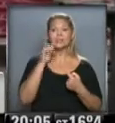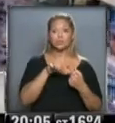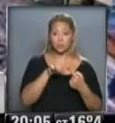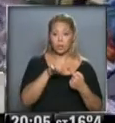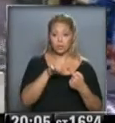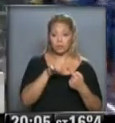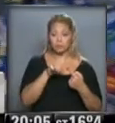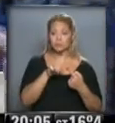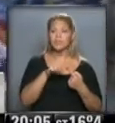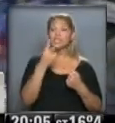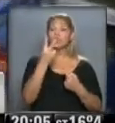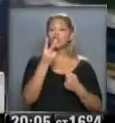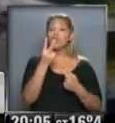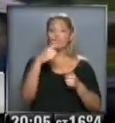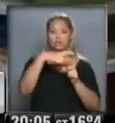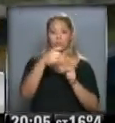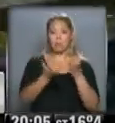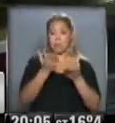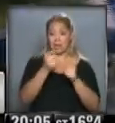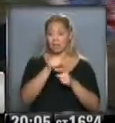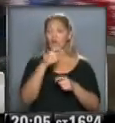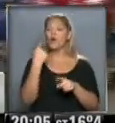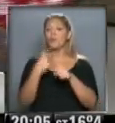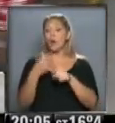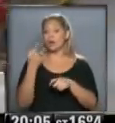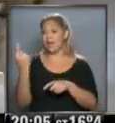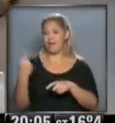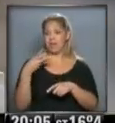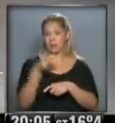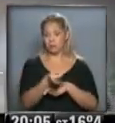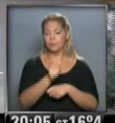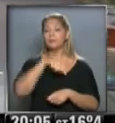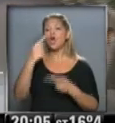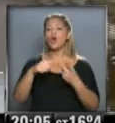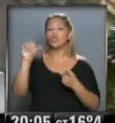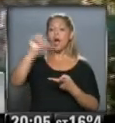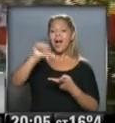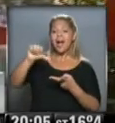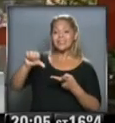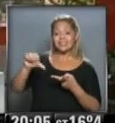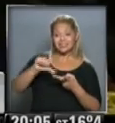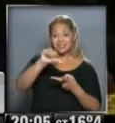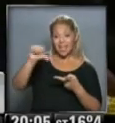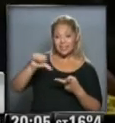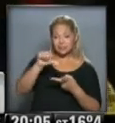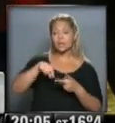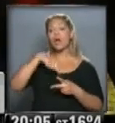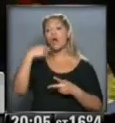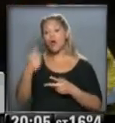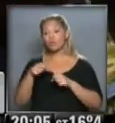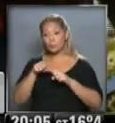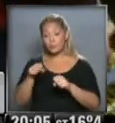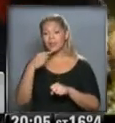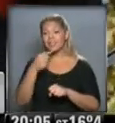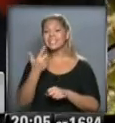azúcar, que son 2 kilos, 2 paquetes de 1 kilo por compra, y en aceites otra cadena está